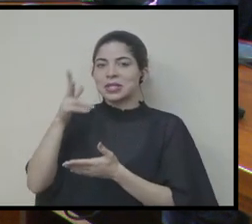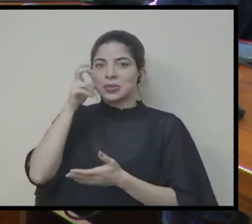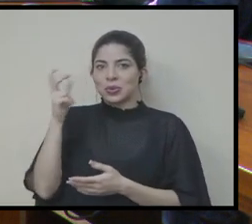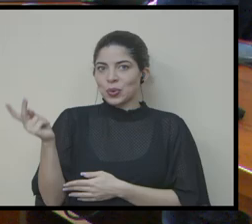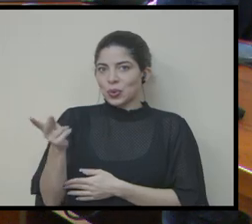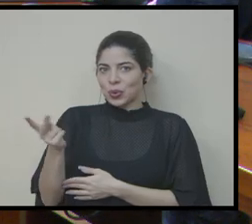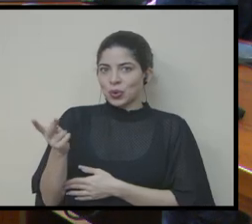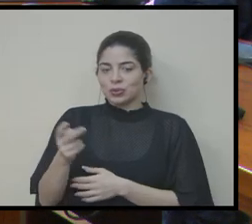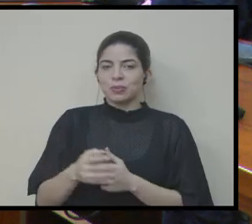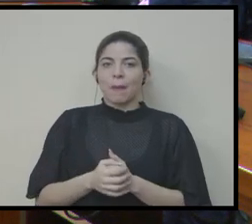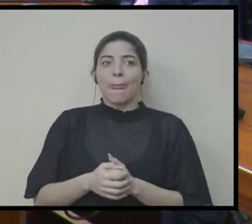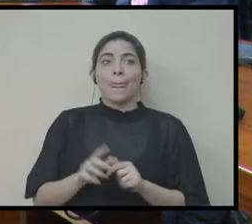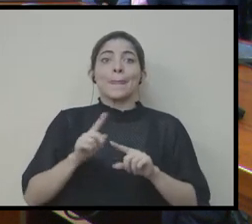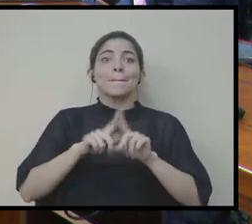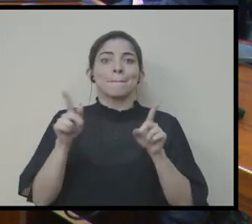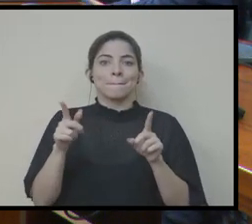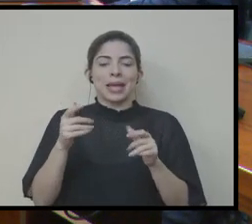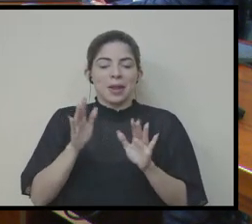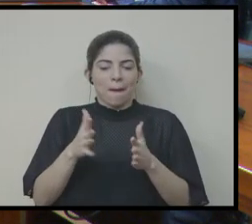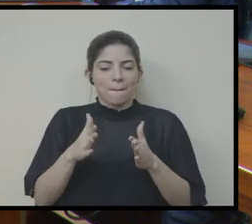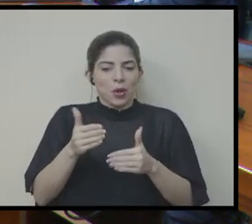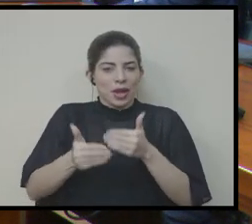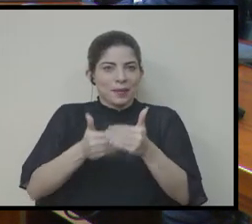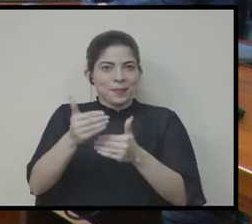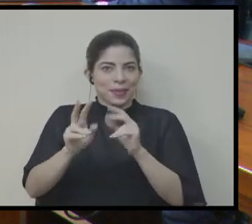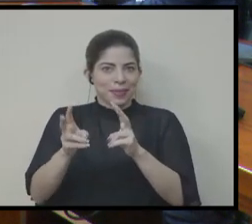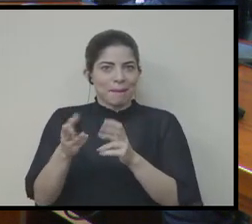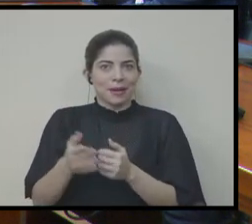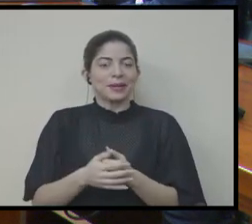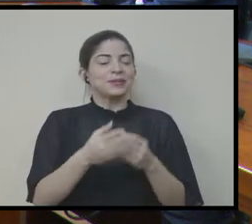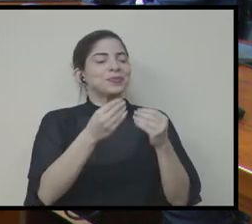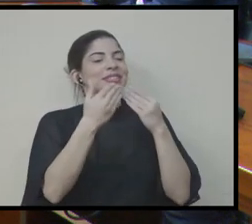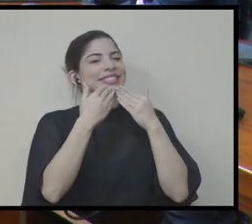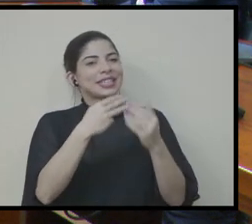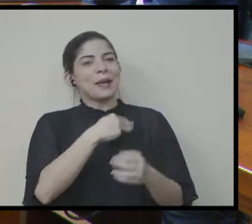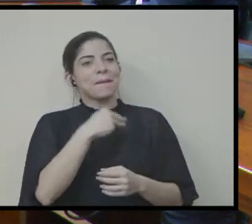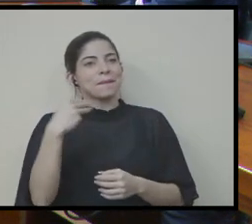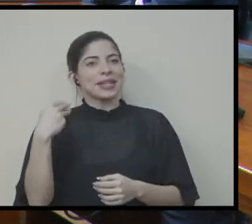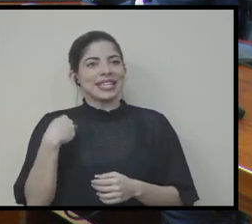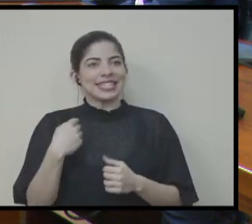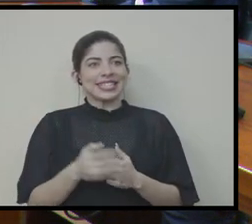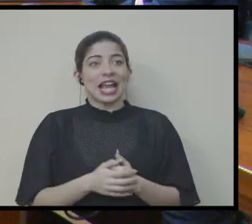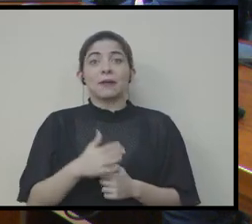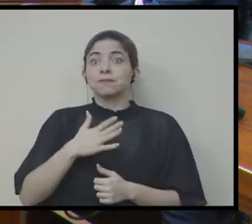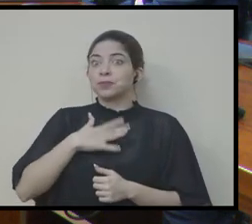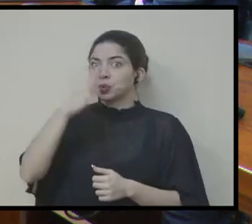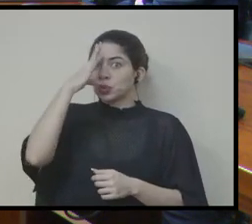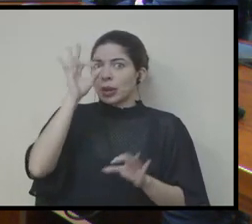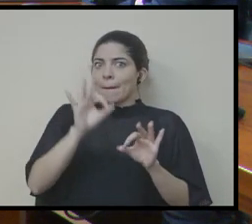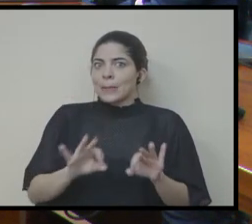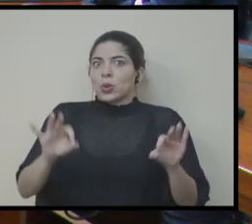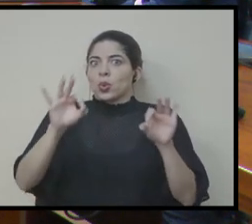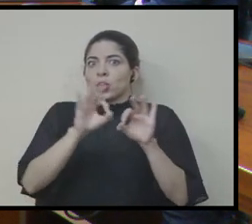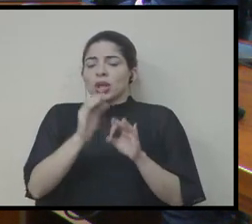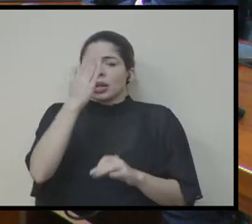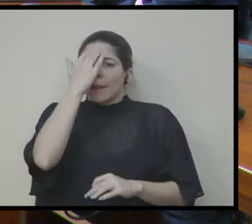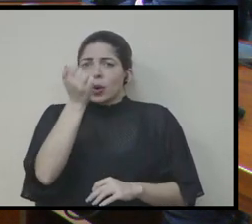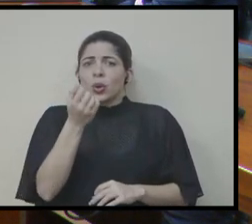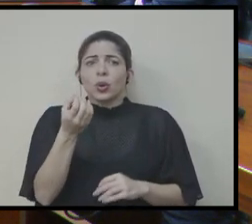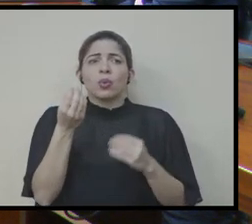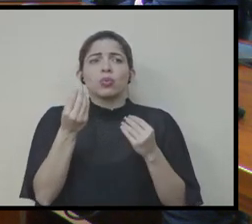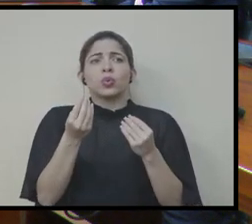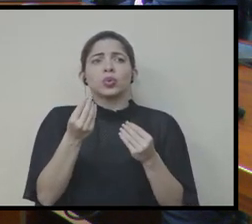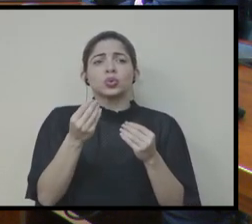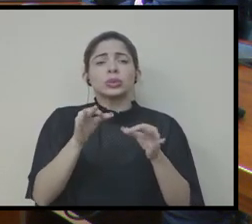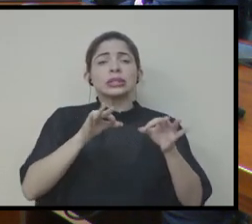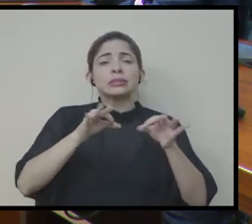ellos dos, pero por ahí va el tema. Muchas gracias, ministra, y creo importante eso, porque eso es mucho